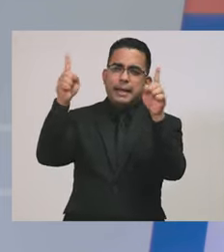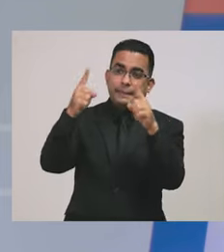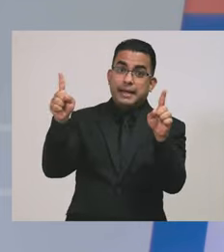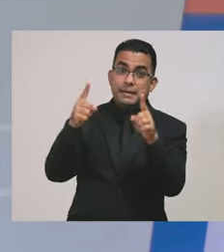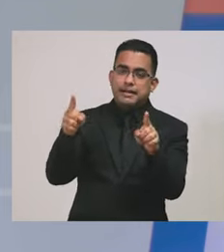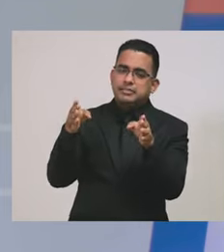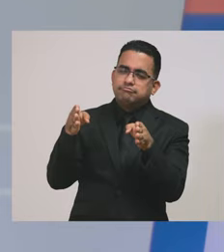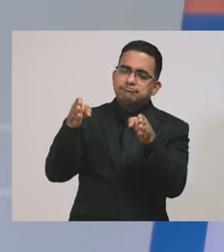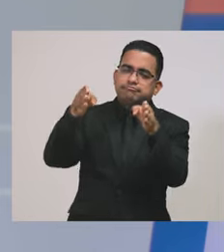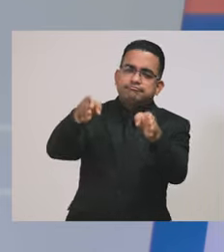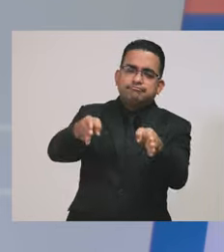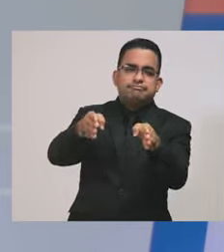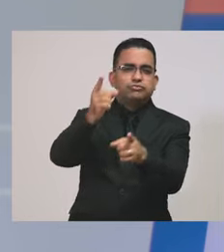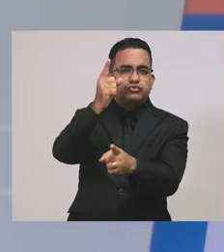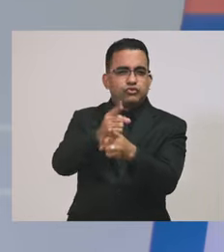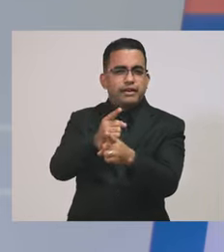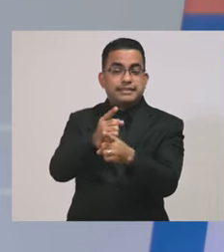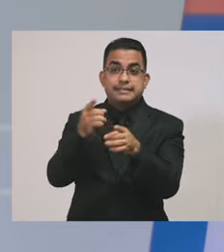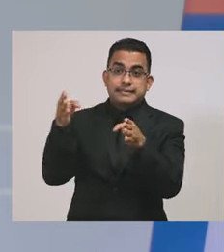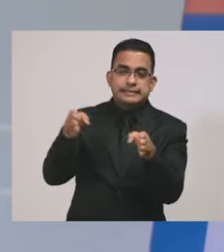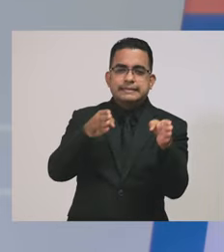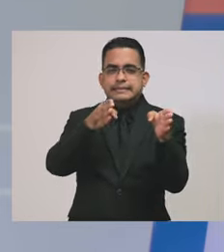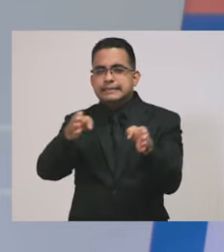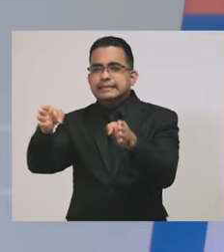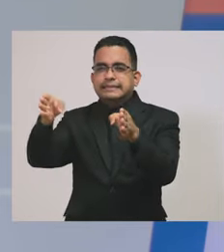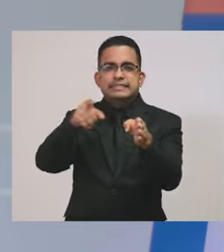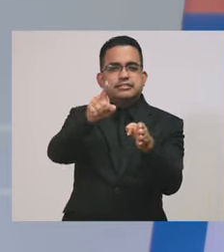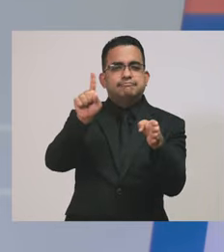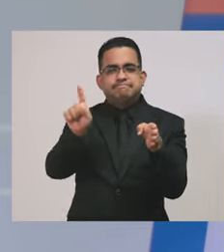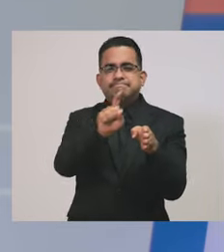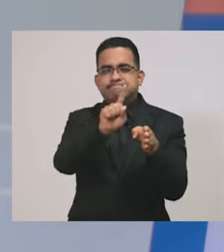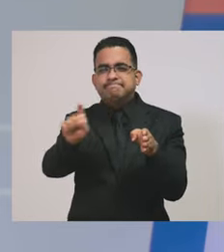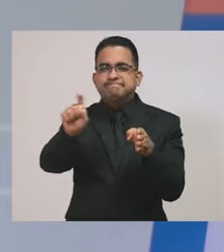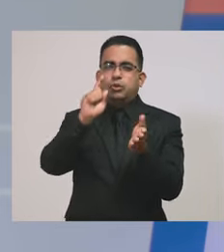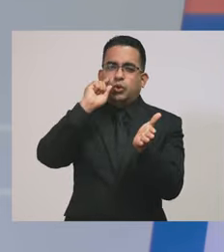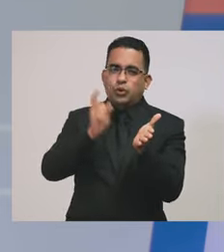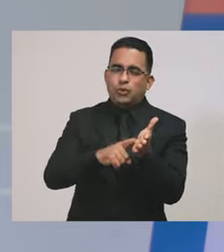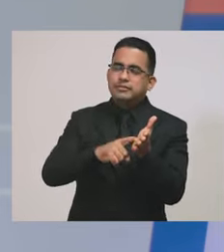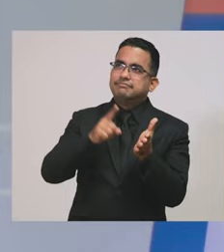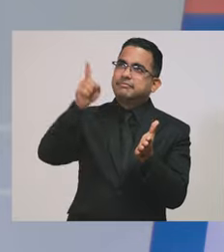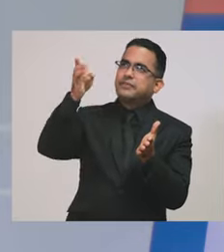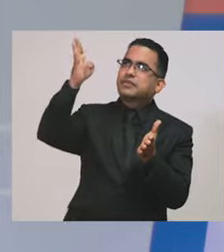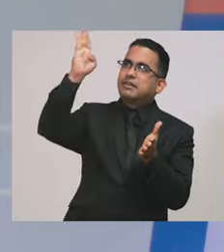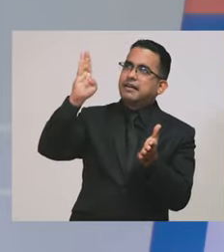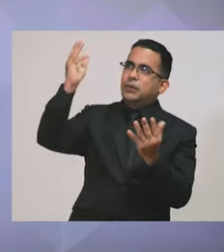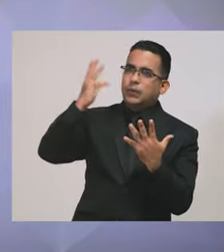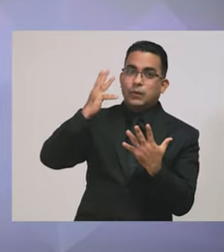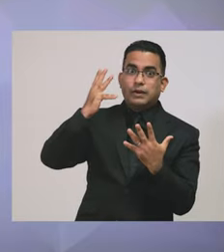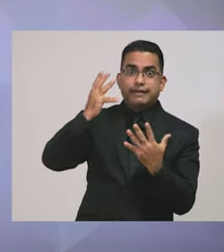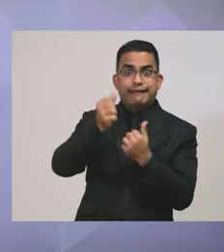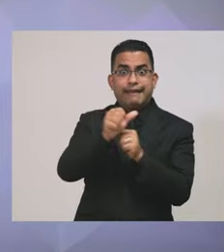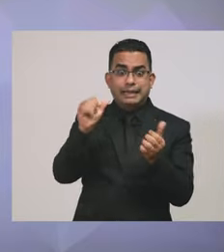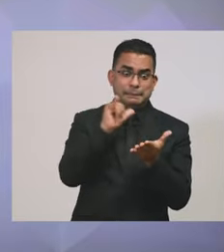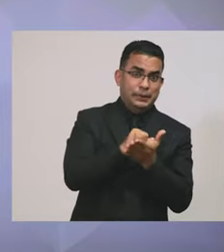éxito de logros que son caminos que realmente te lleve a reconocer la grandeza que dios en